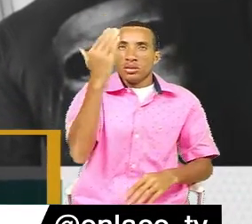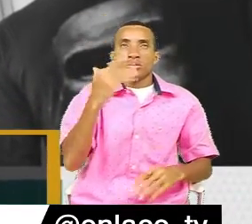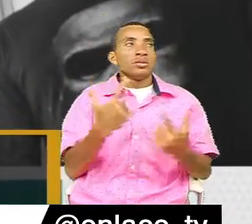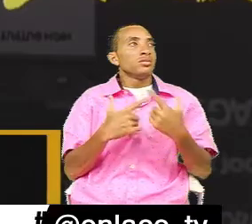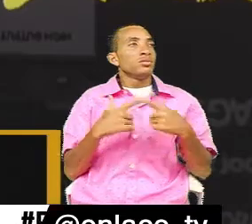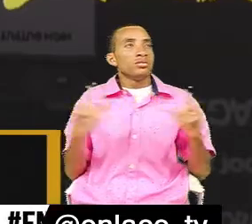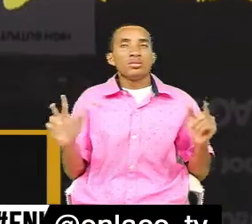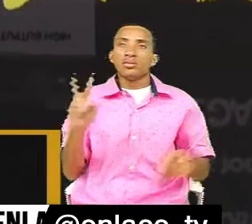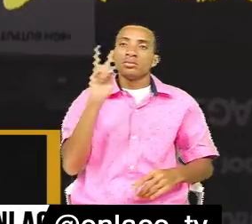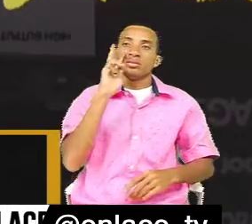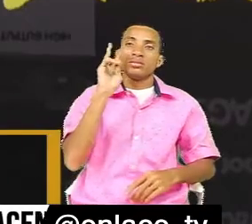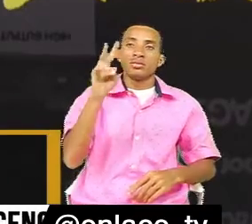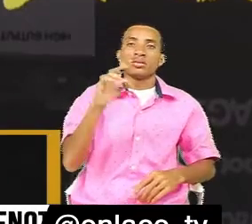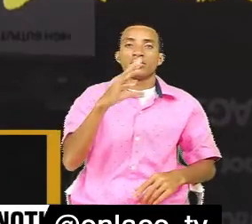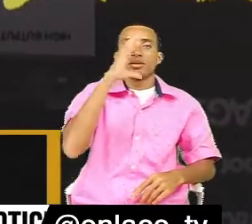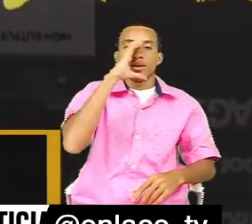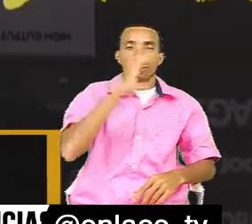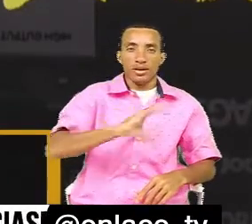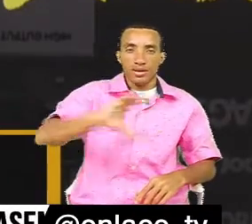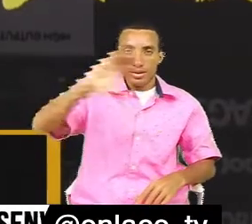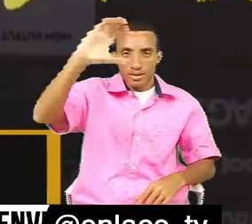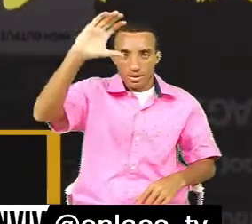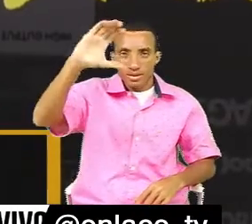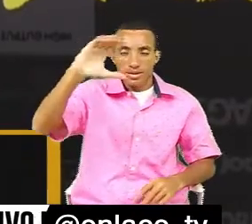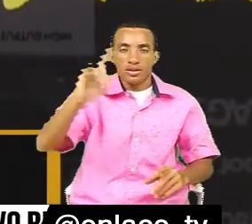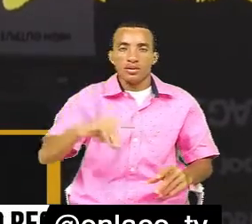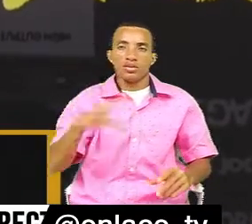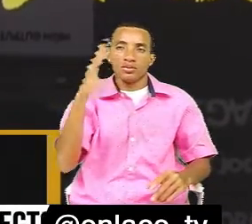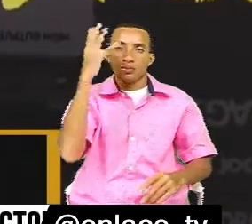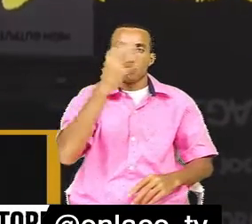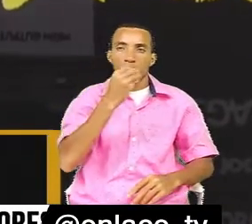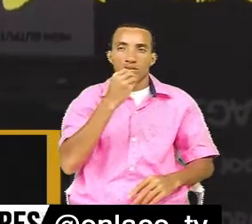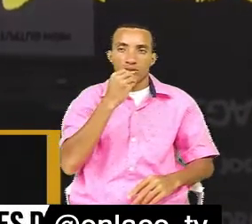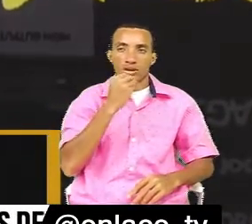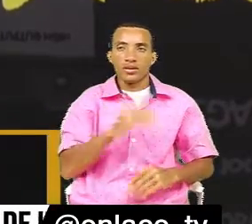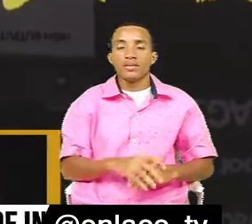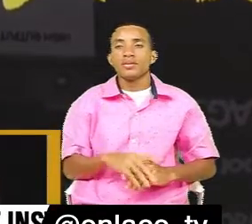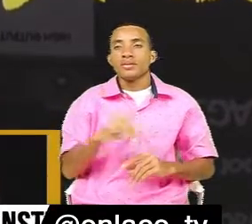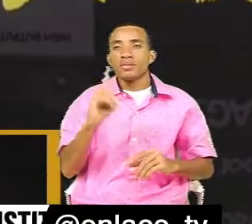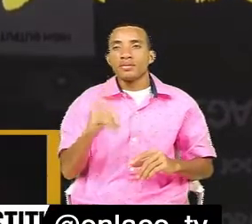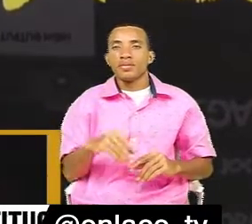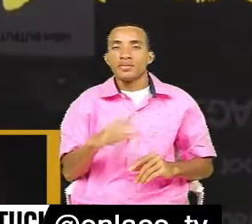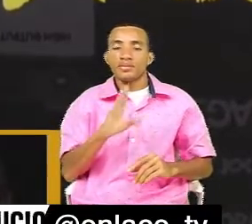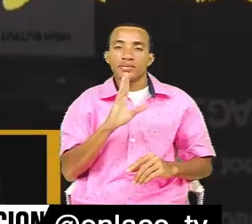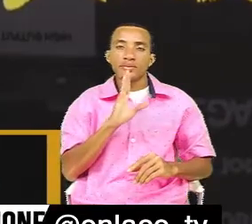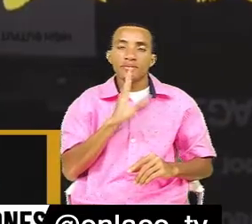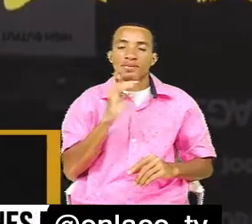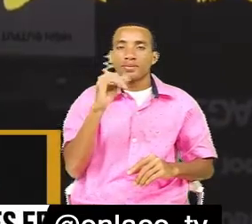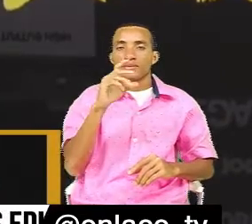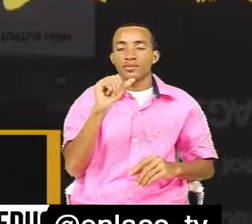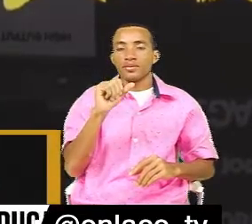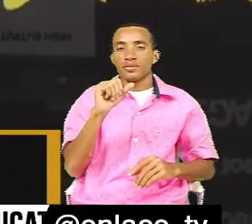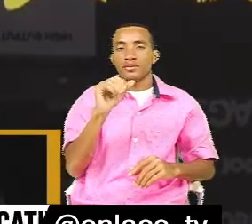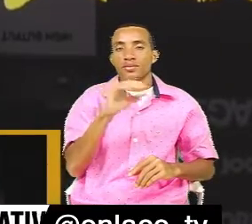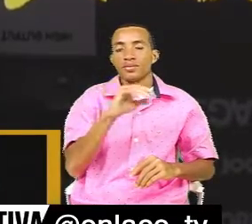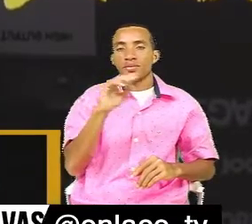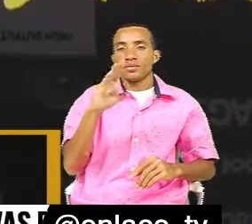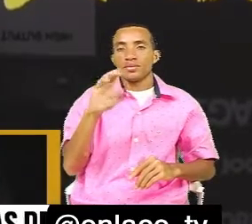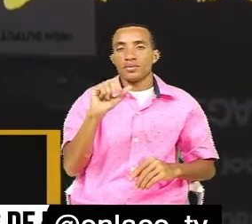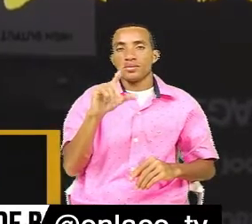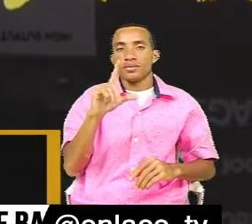es la película El Elefante, es una película muy bonita, protagonizada por Salvo Basile, y estamos esperando para